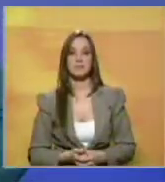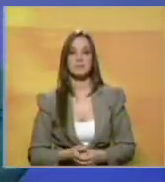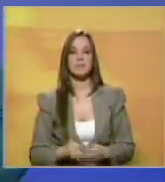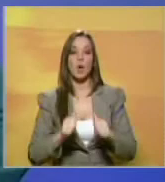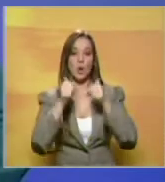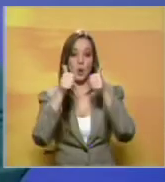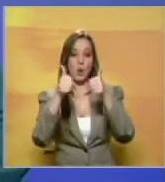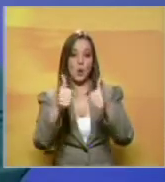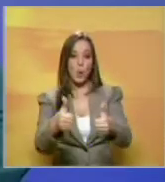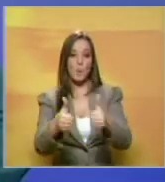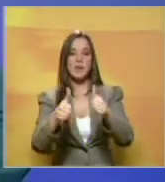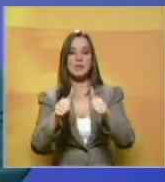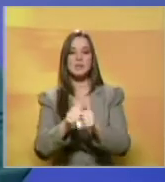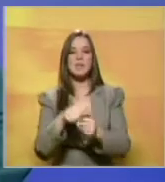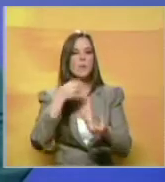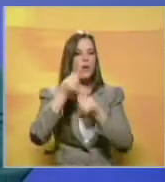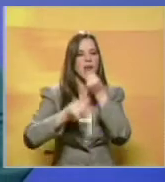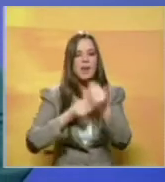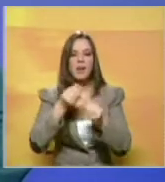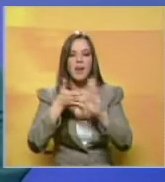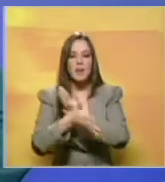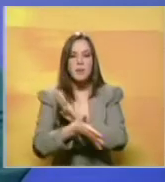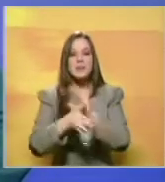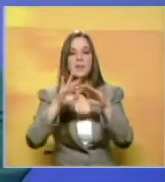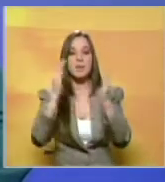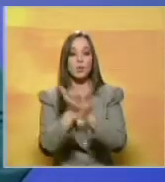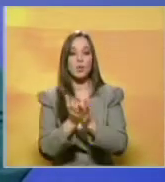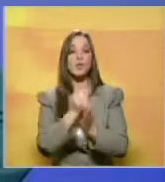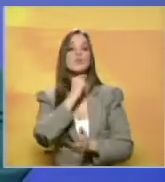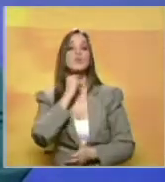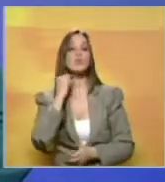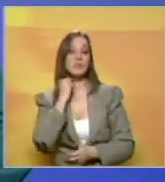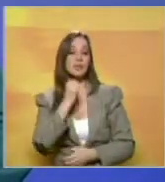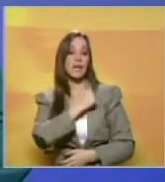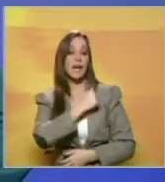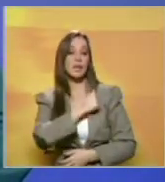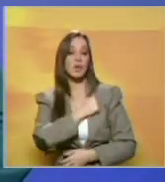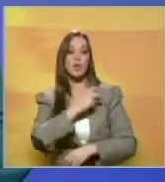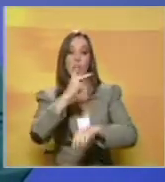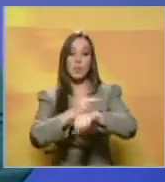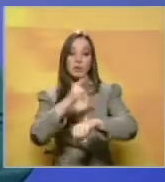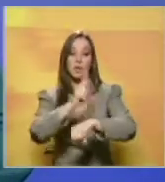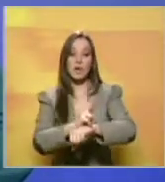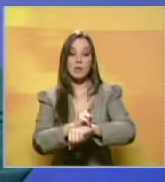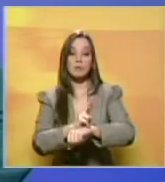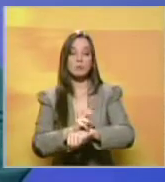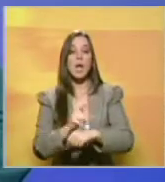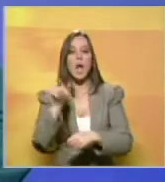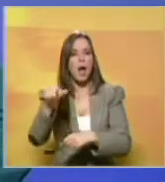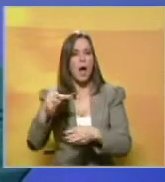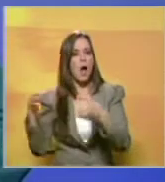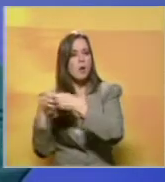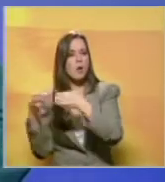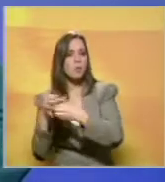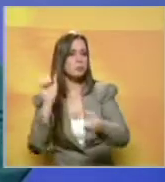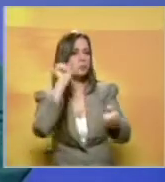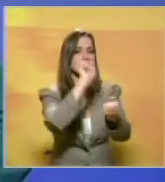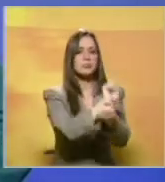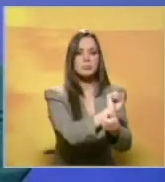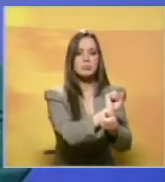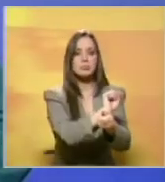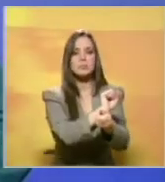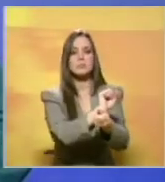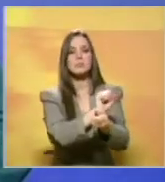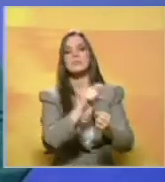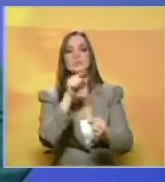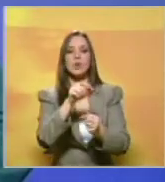Iniciamos nuestro recorrido por lo que pasa en el mundo. Un sacerdote católico puertorriqueño fue detenido hoy por agentes de la Oficina Federal de Inmigración